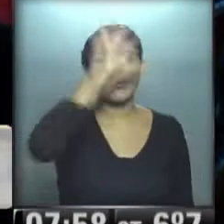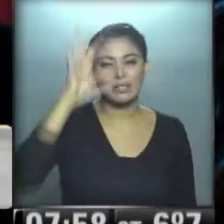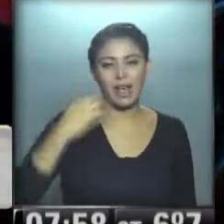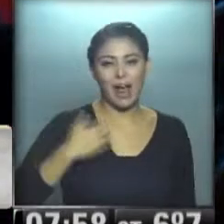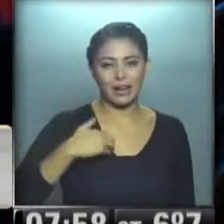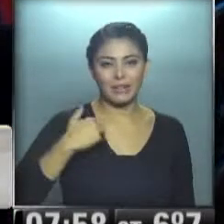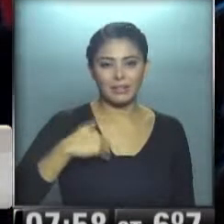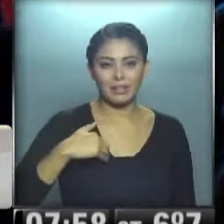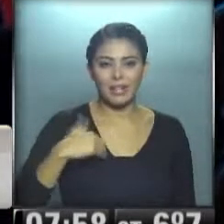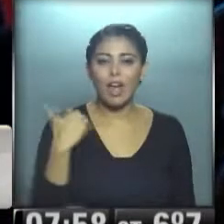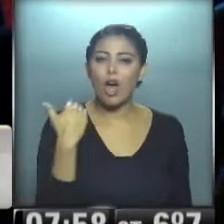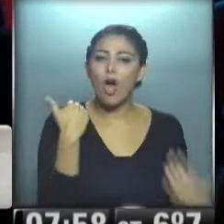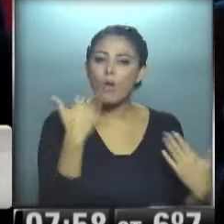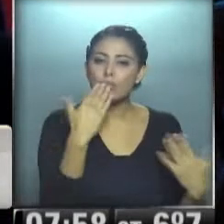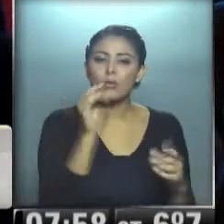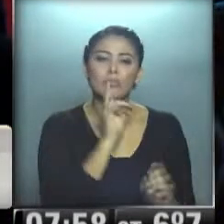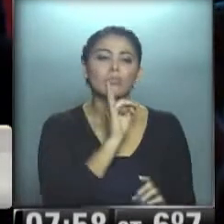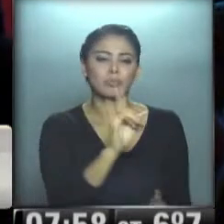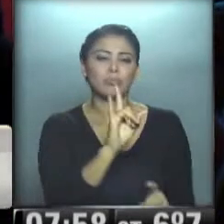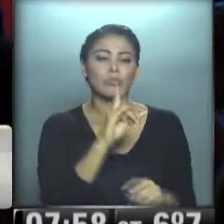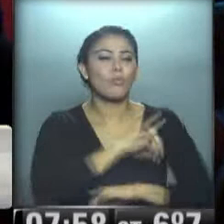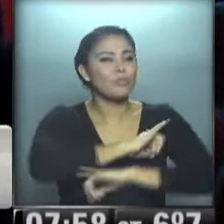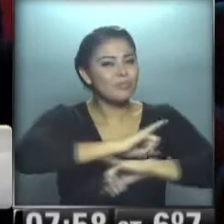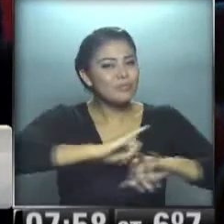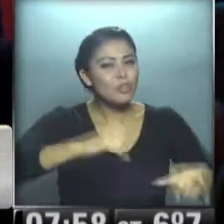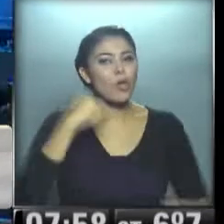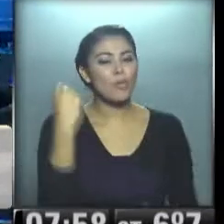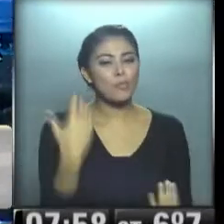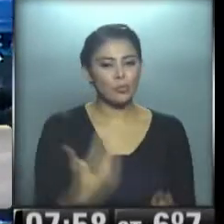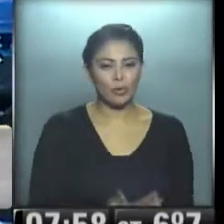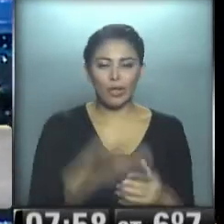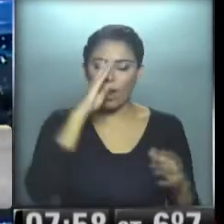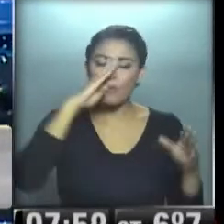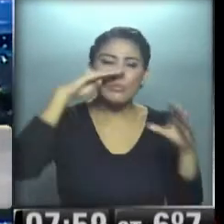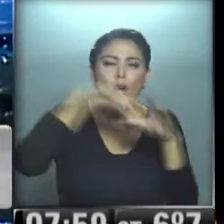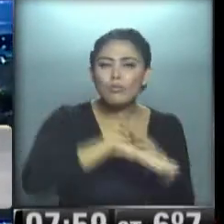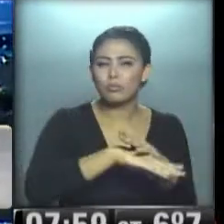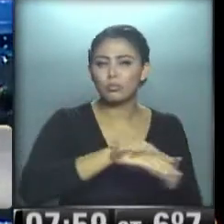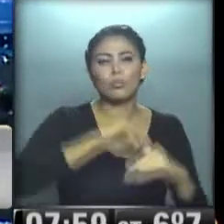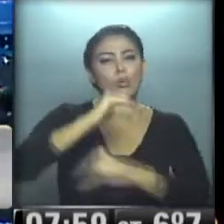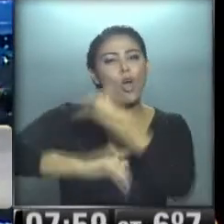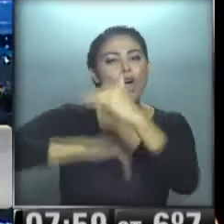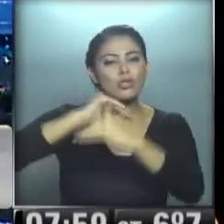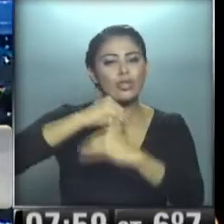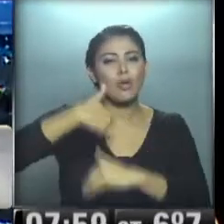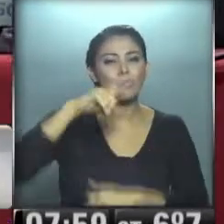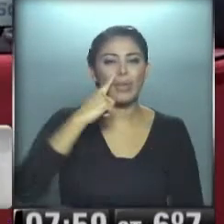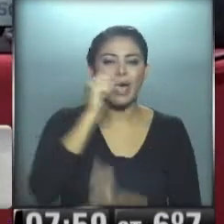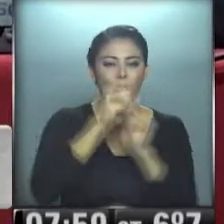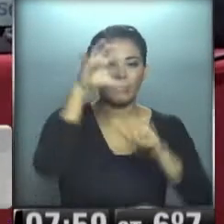estar en condiciones de generar sus propios regímenes promocionales para llevar adelante y profundizar el proceso de